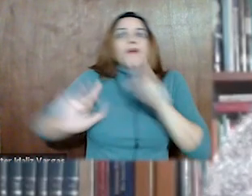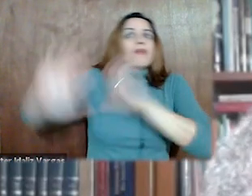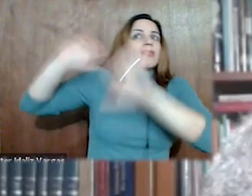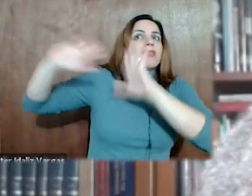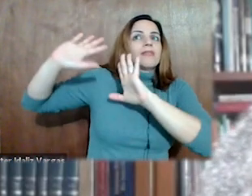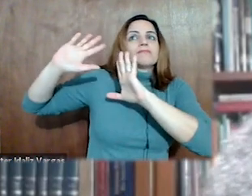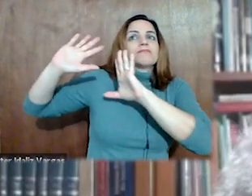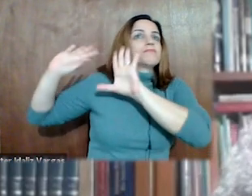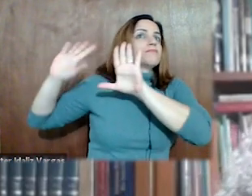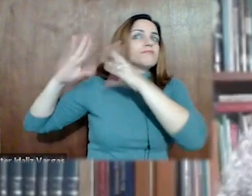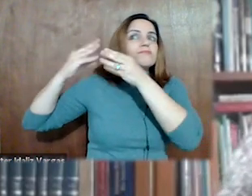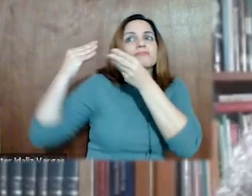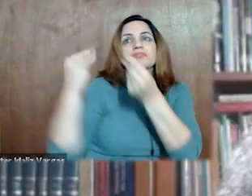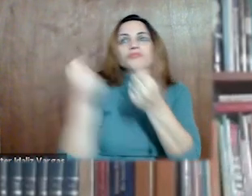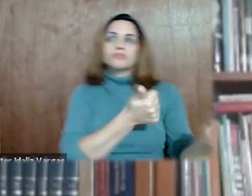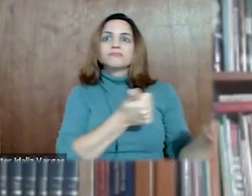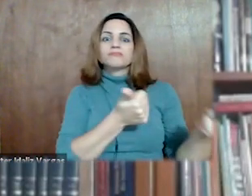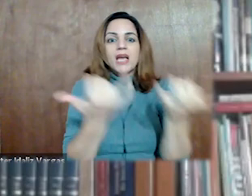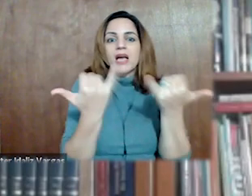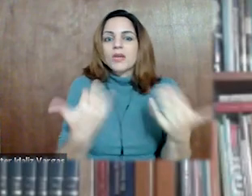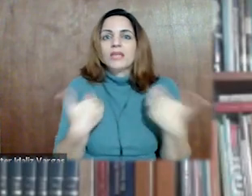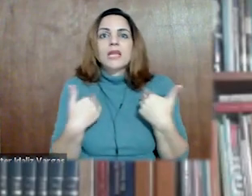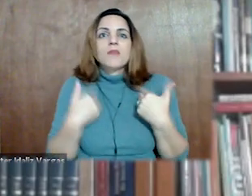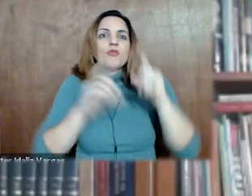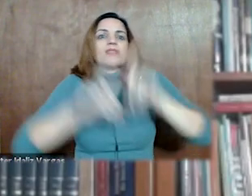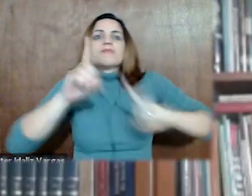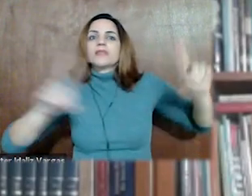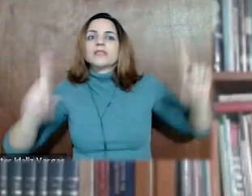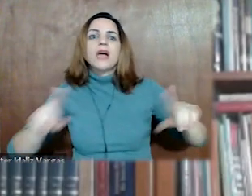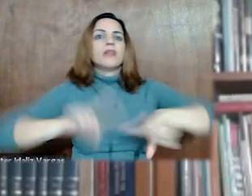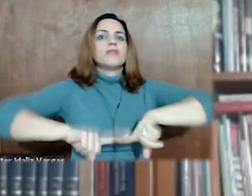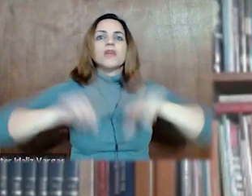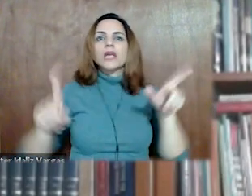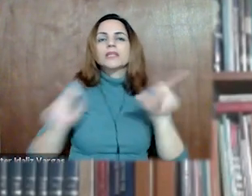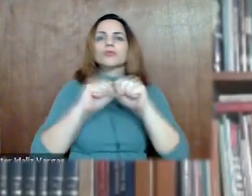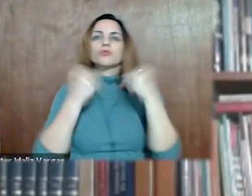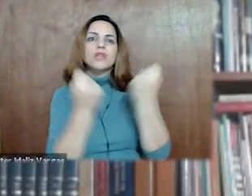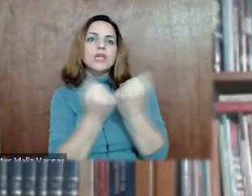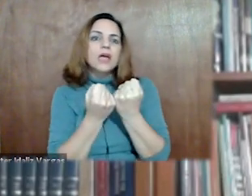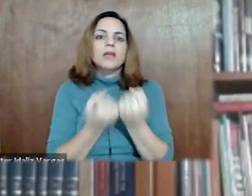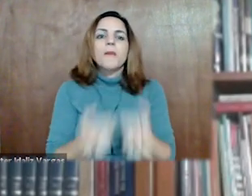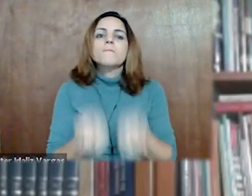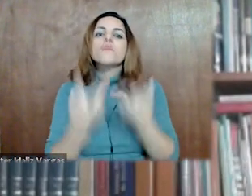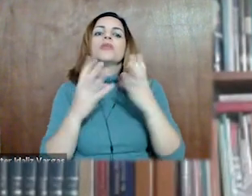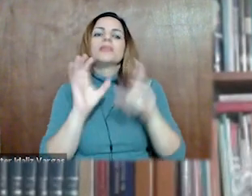hay que avanzar desde el reconocimiento de las diversidades, de las intersecciones y de sociedades plurales e inclusivas.